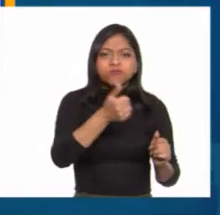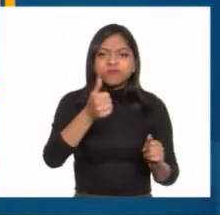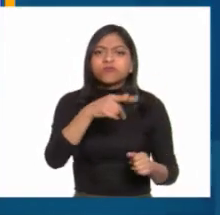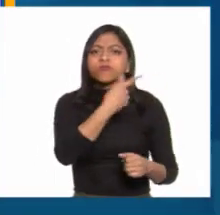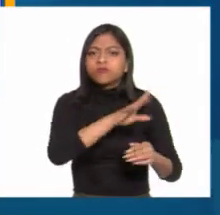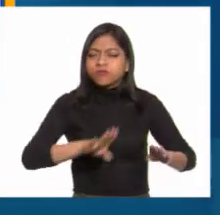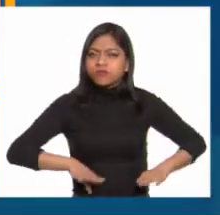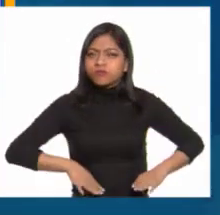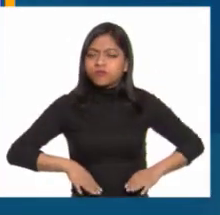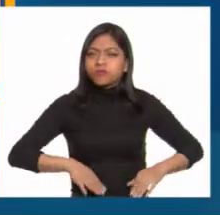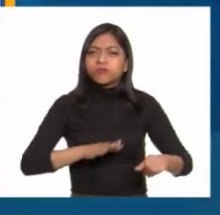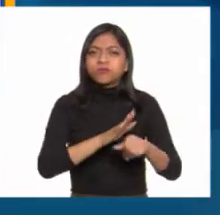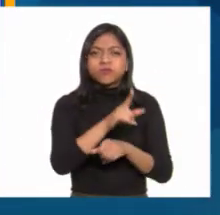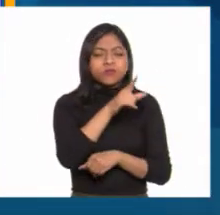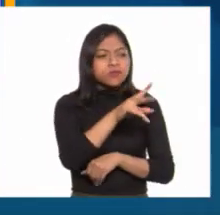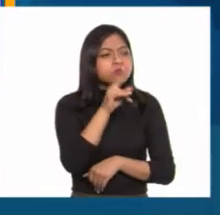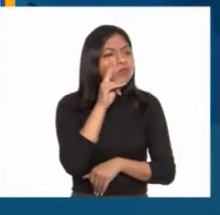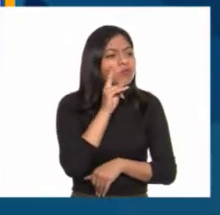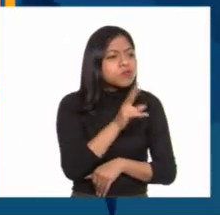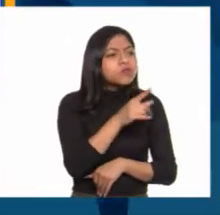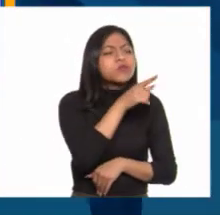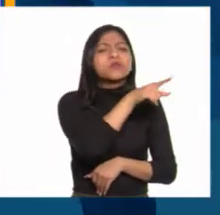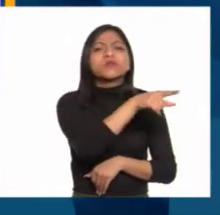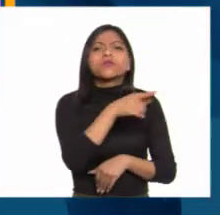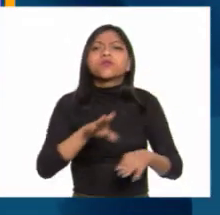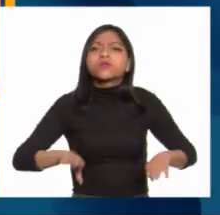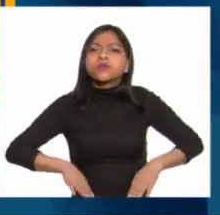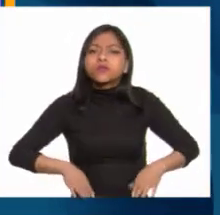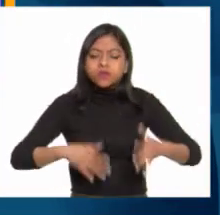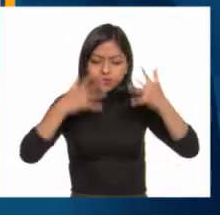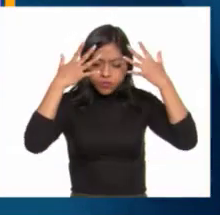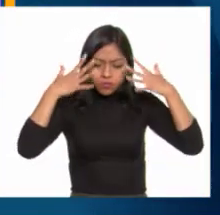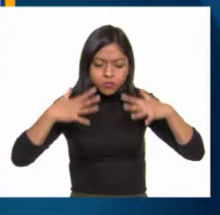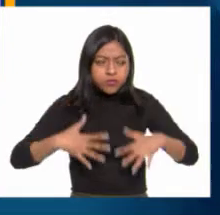¿Qué información puedes obtener al observar su vestimenta?